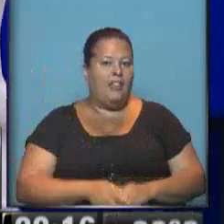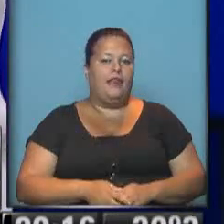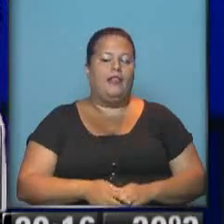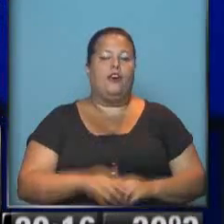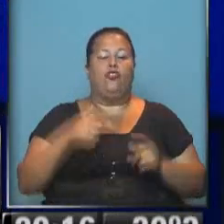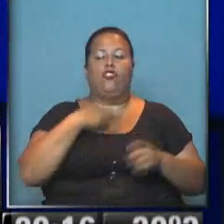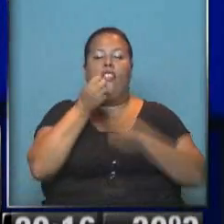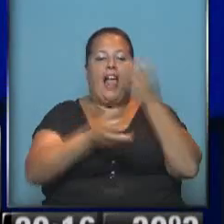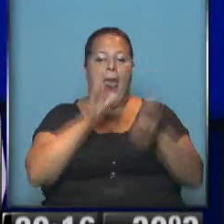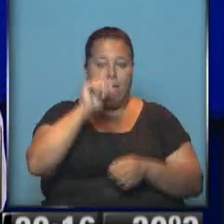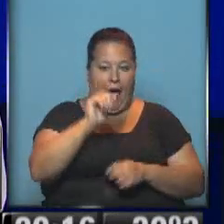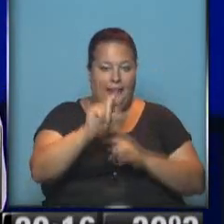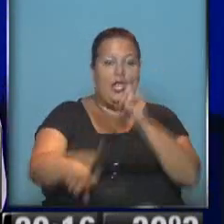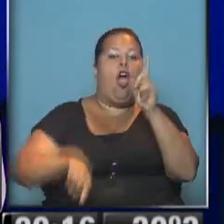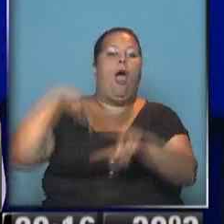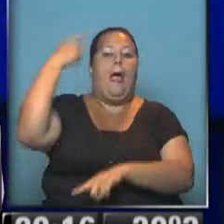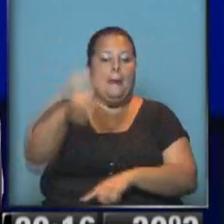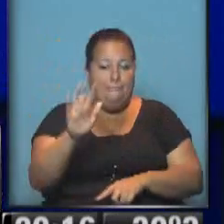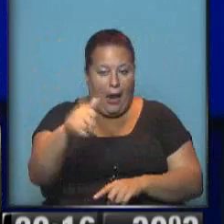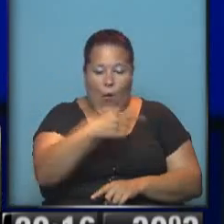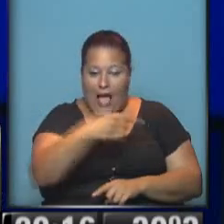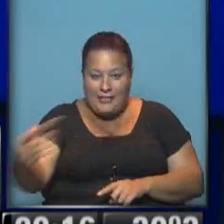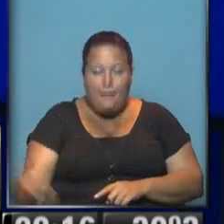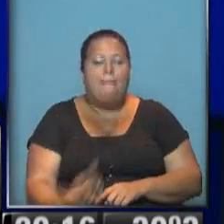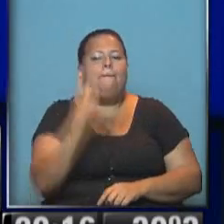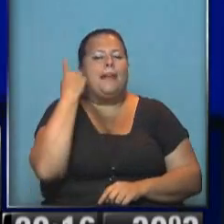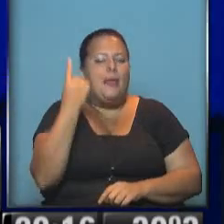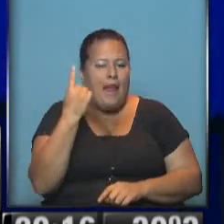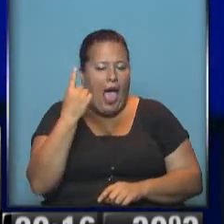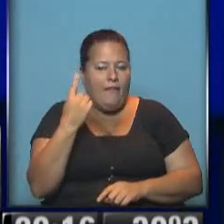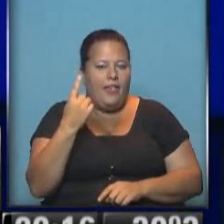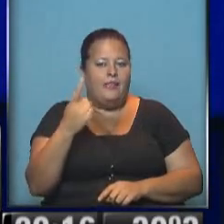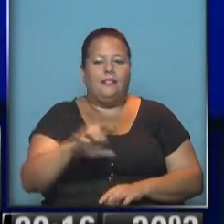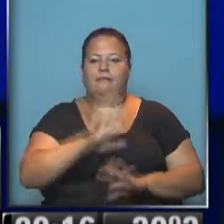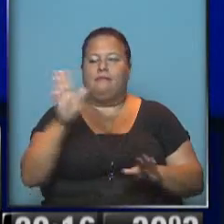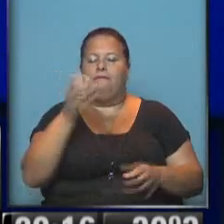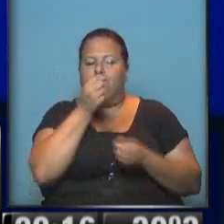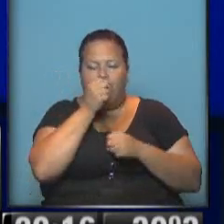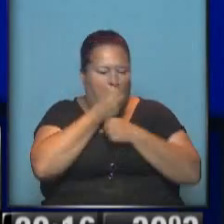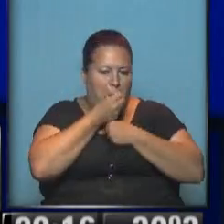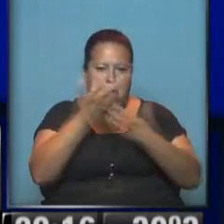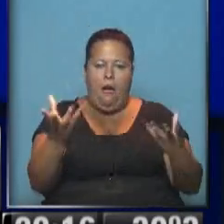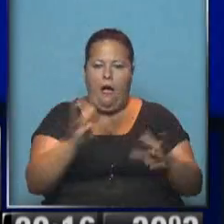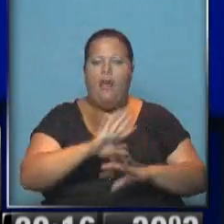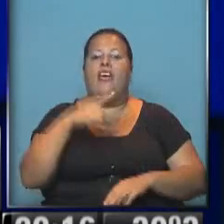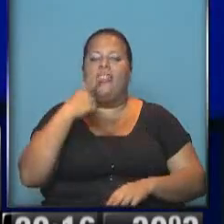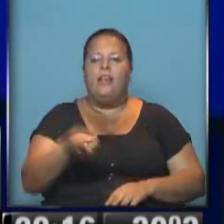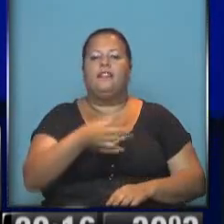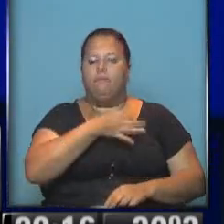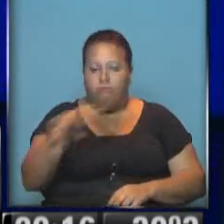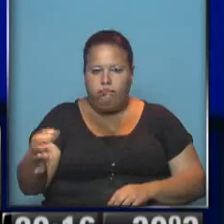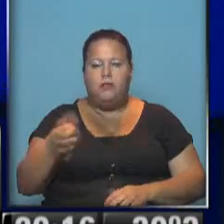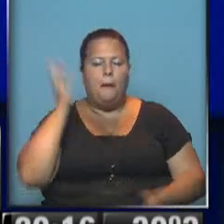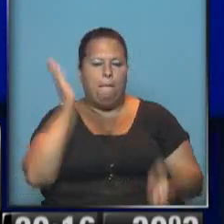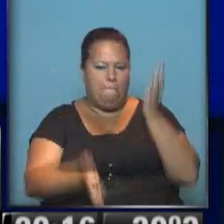martes, yo declaré un martes, al martes siguiente, por primera vez, rompió el pacto de silencio y dijo que sí, que nos